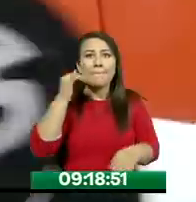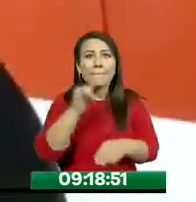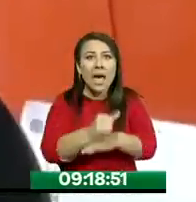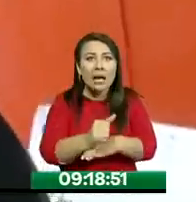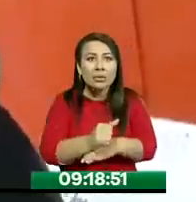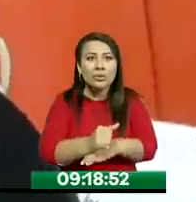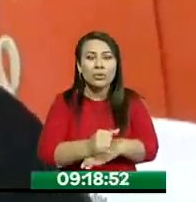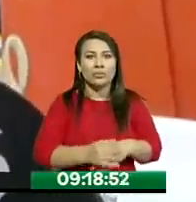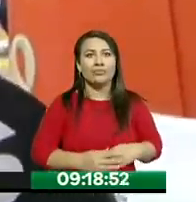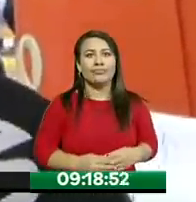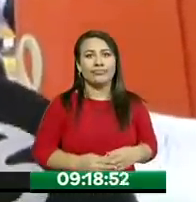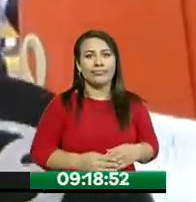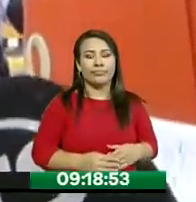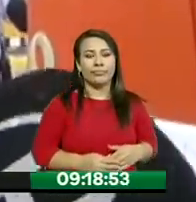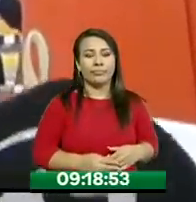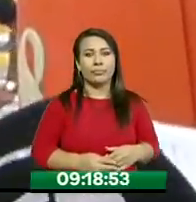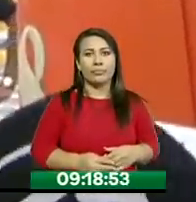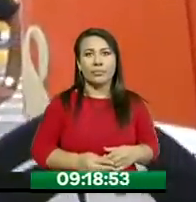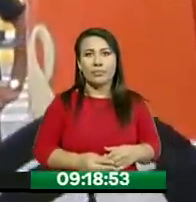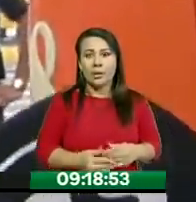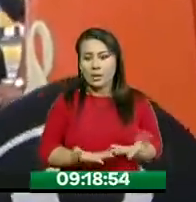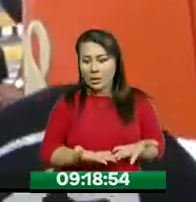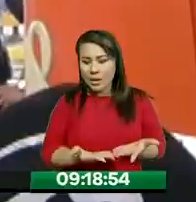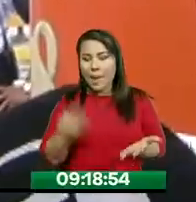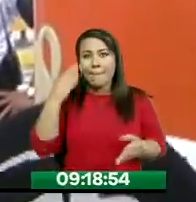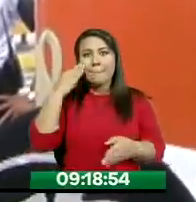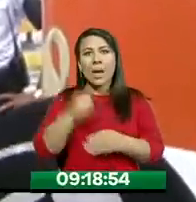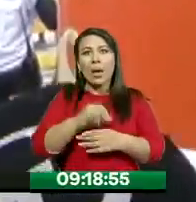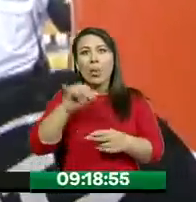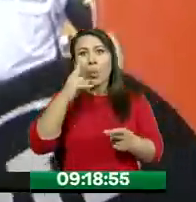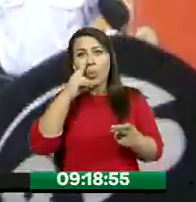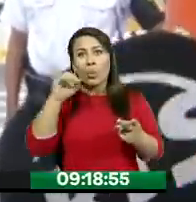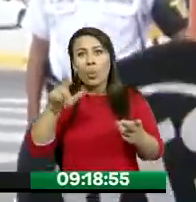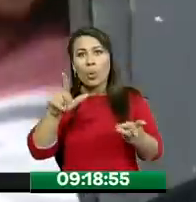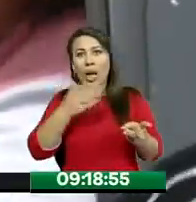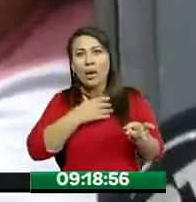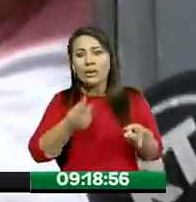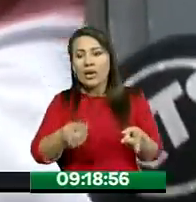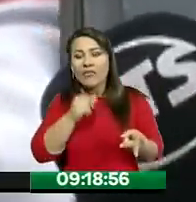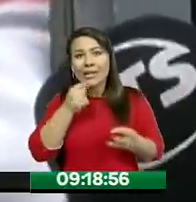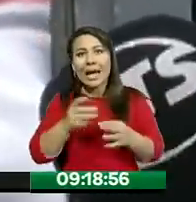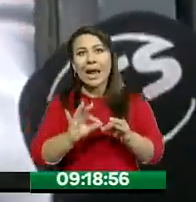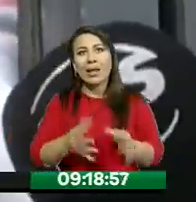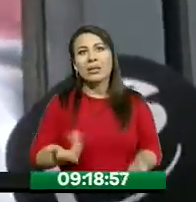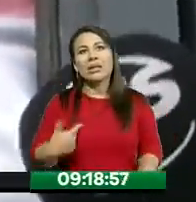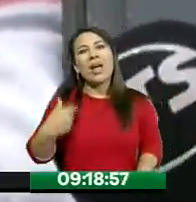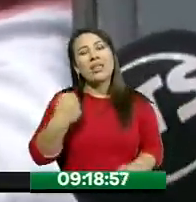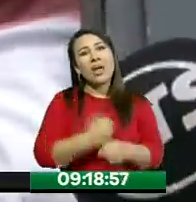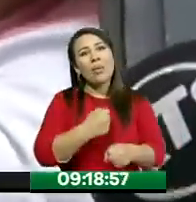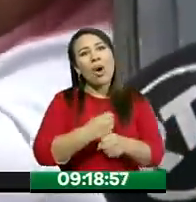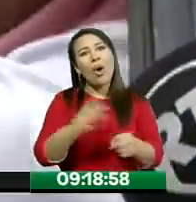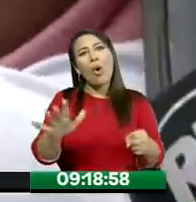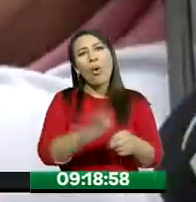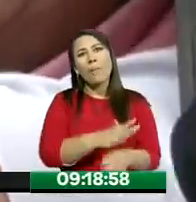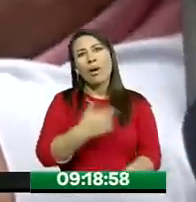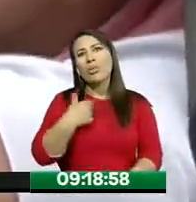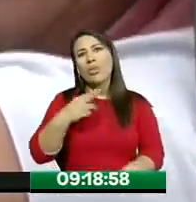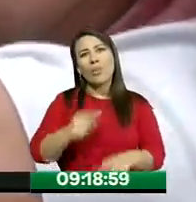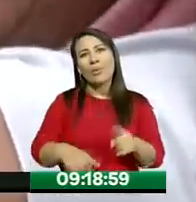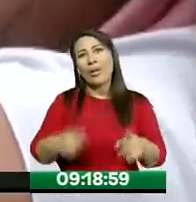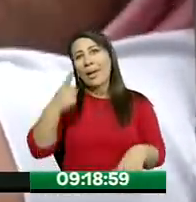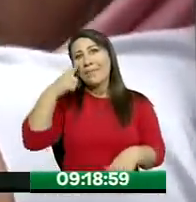convierten en materia prima para las garras del narcotráfico. Le vienen a hacer propuestas así a eso, a otras